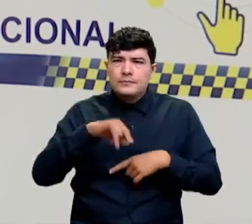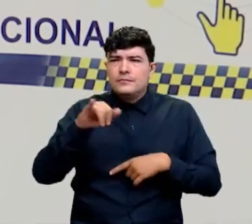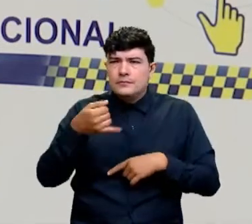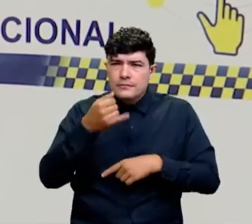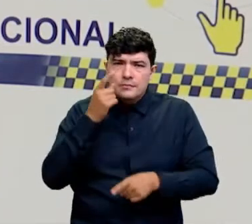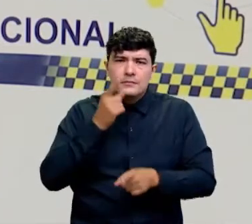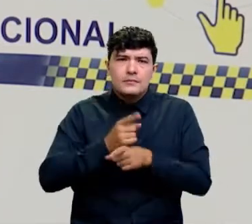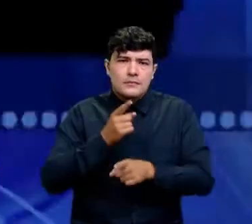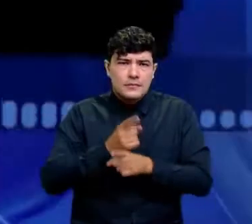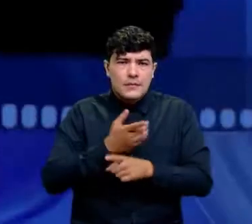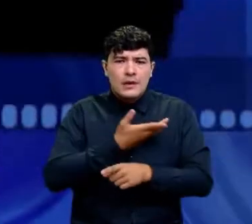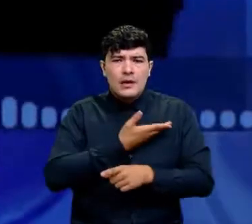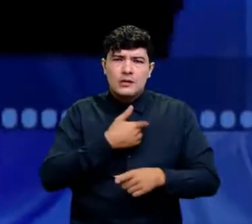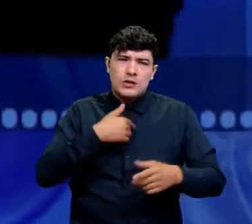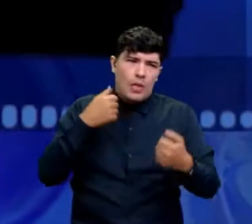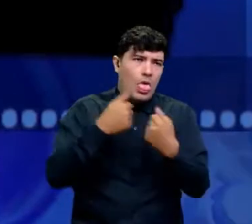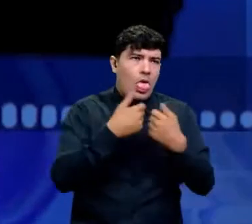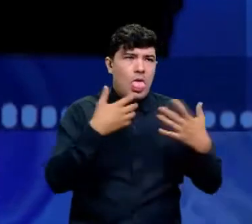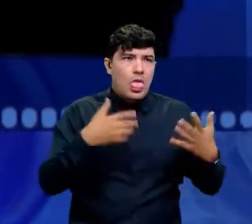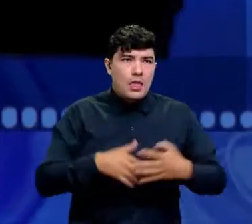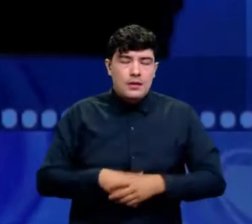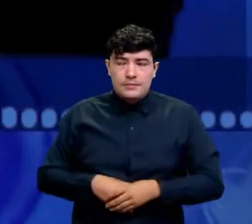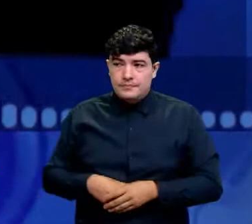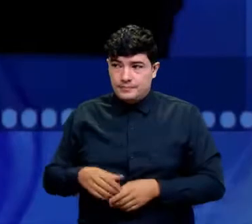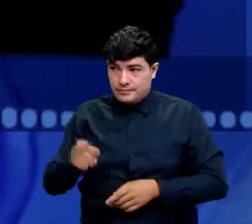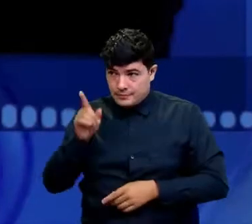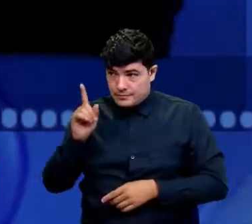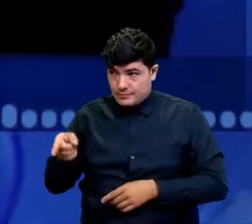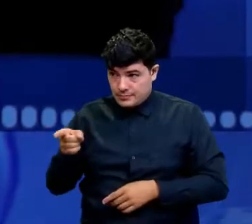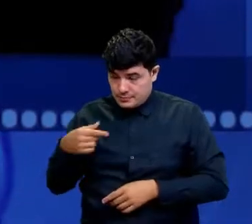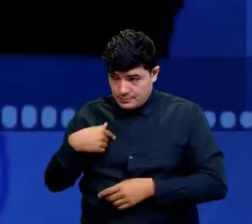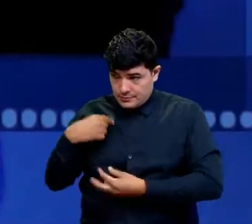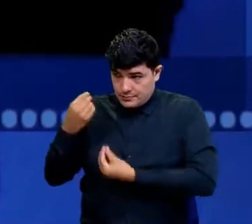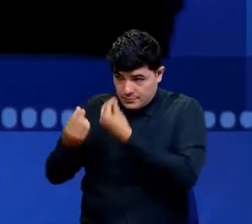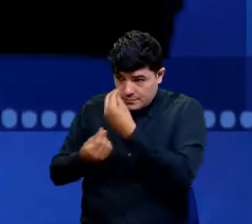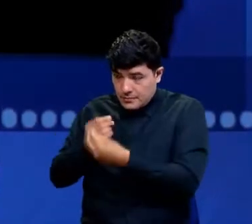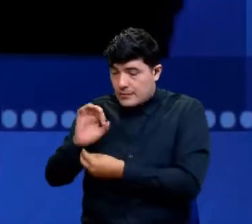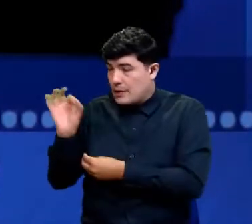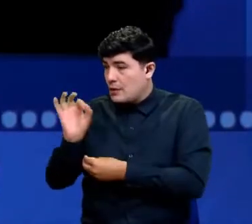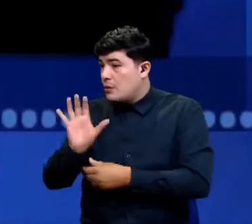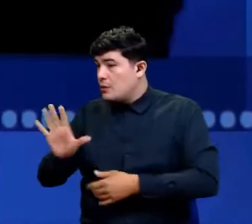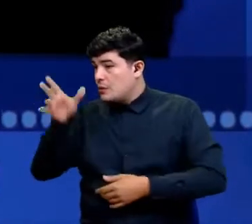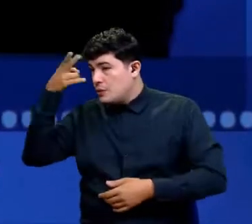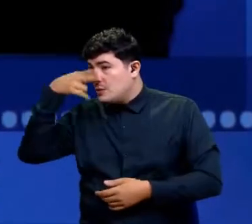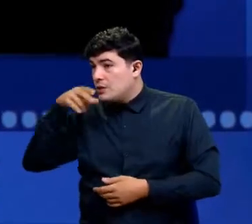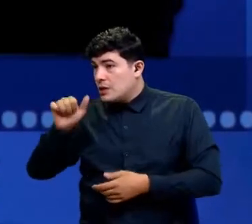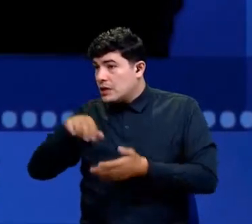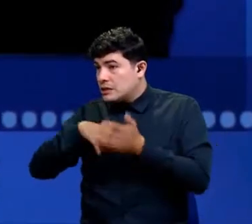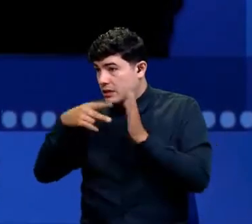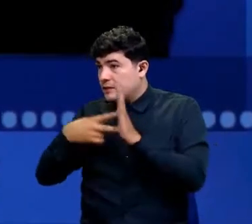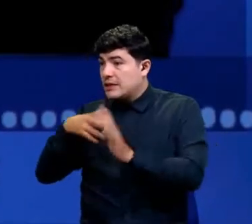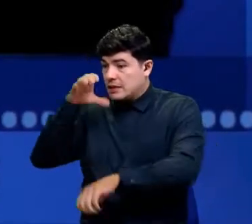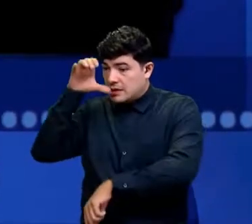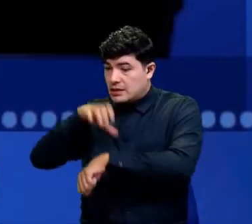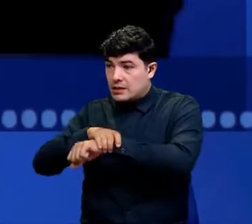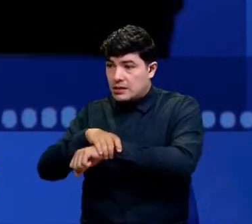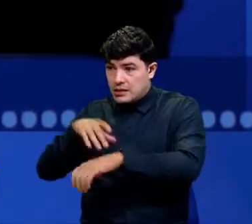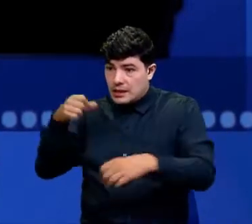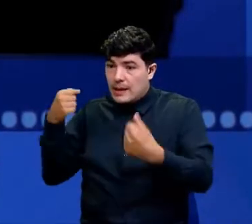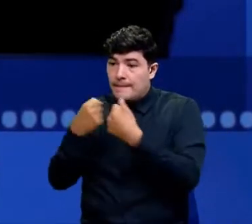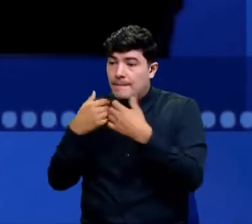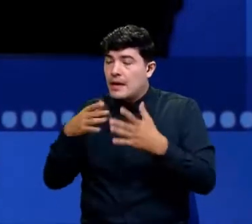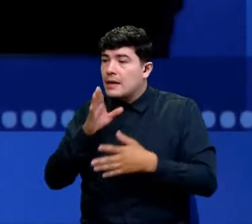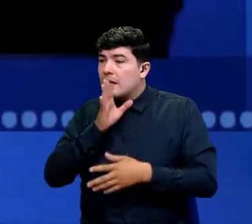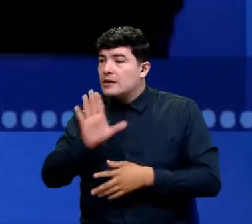lo atropellamos. Va a hacer todo lo que le indique o de lo contrario su hija puede ser capturada. Atropelló a